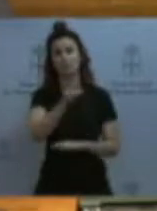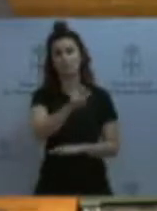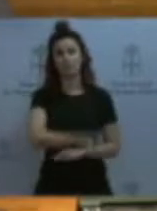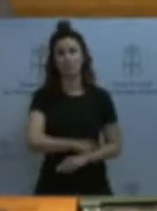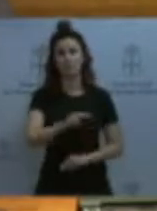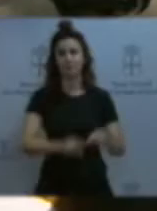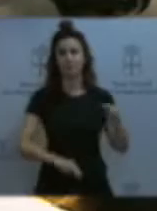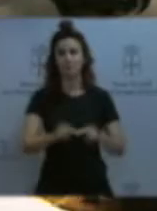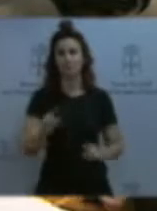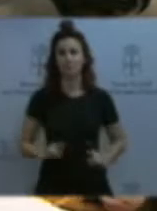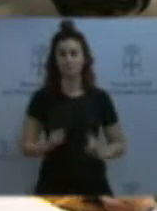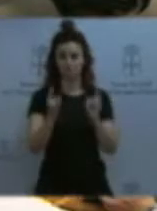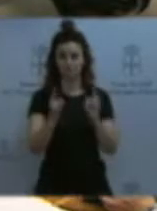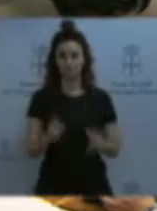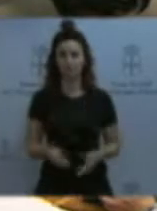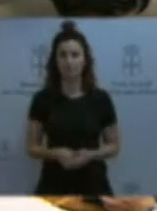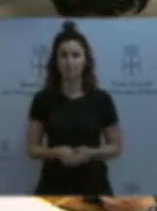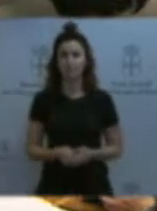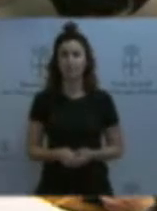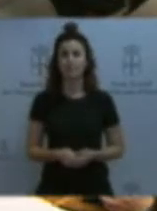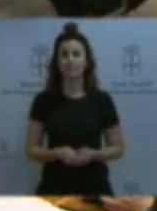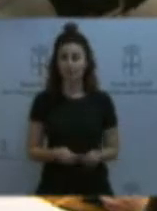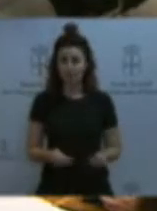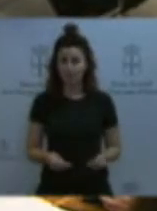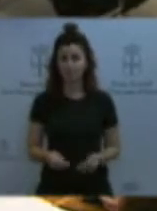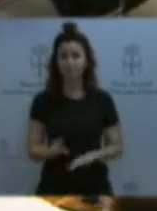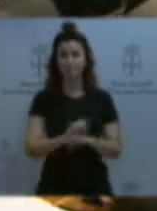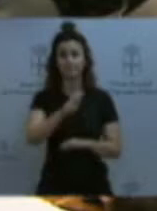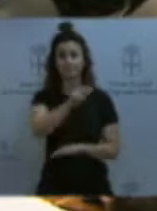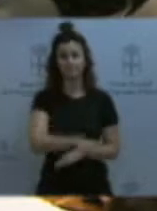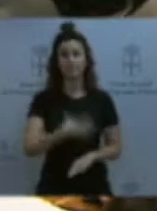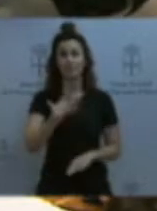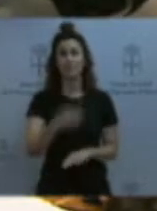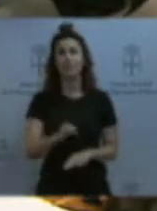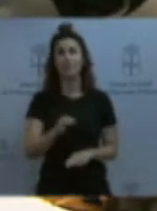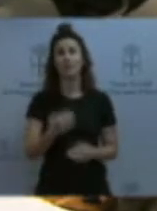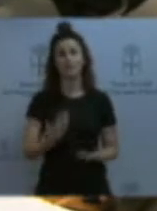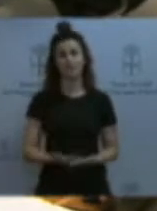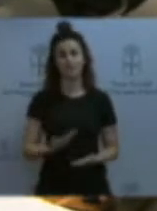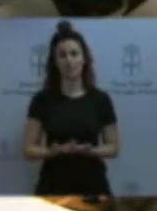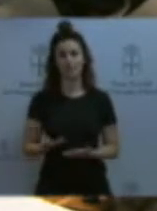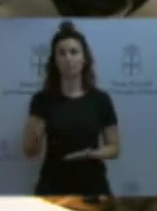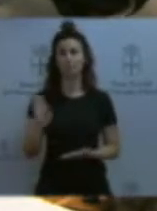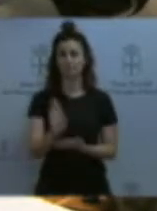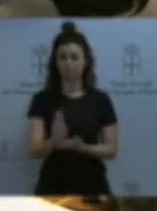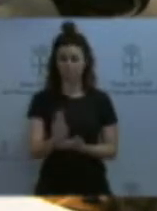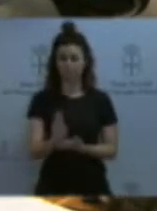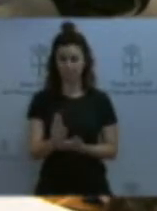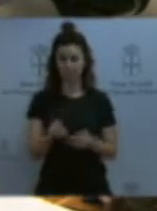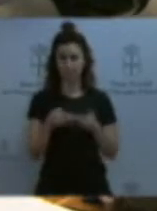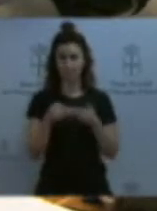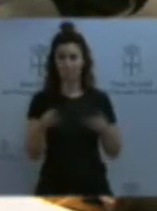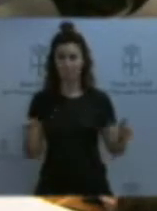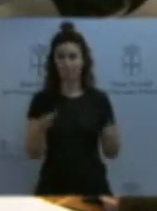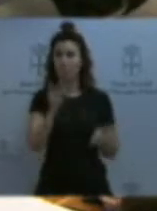Señor consellero, ¿puede demostrar con documentos que tienen feitas las gestiones necesarias para abrir, como prometió de palabra, el Museo del Calamar Xigante